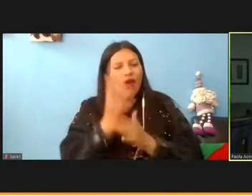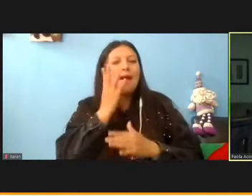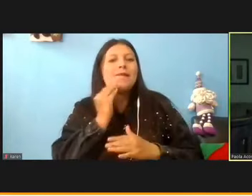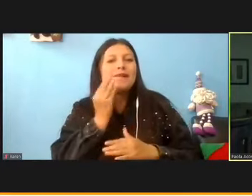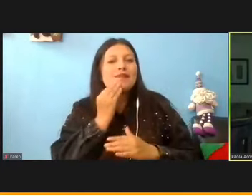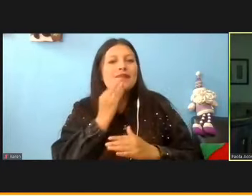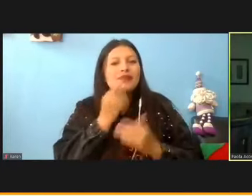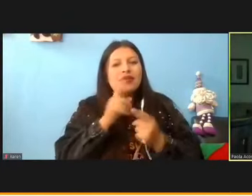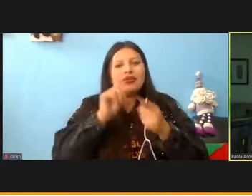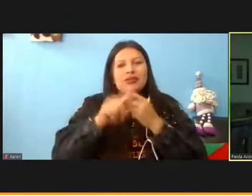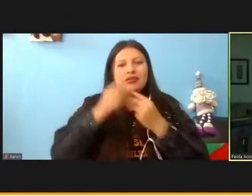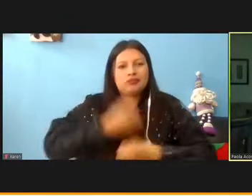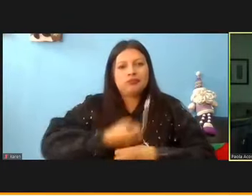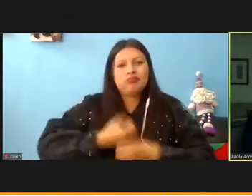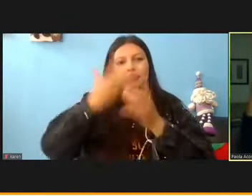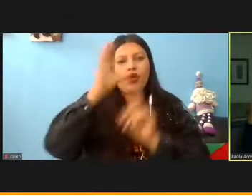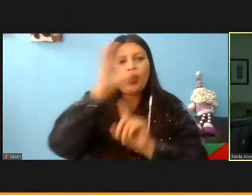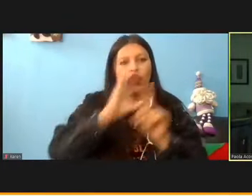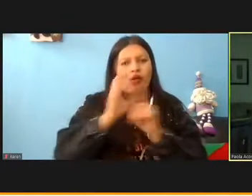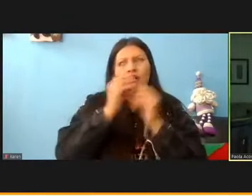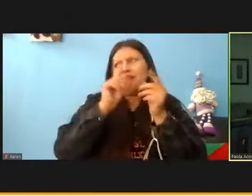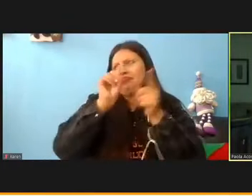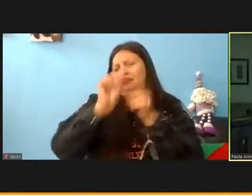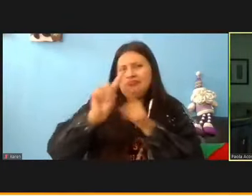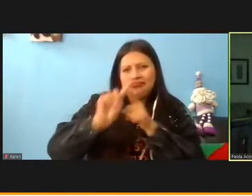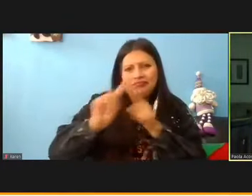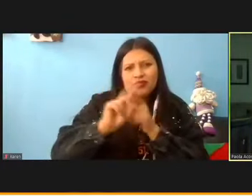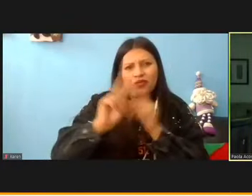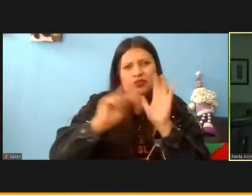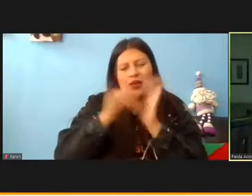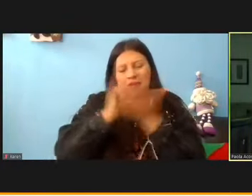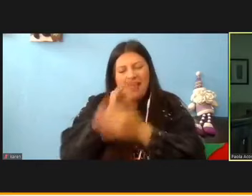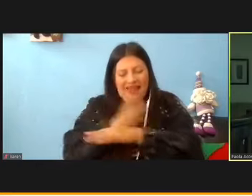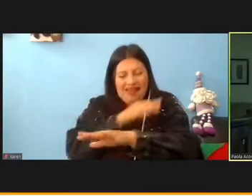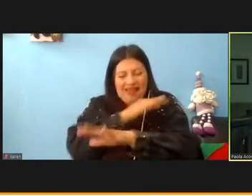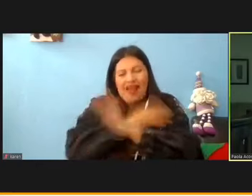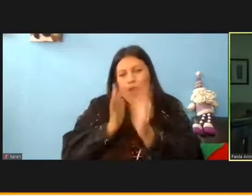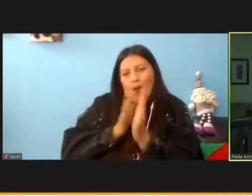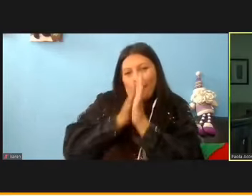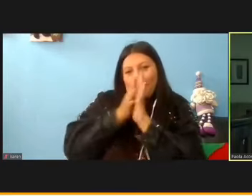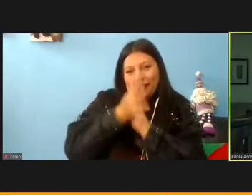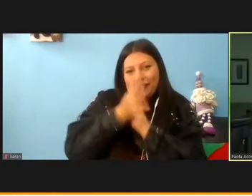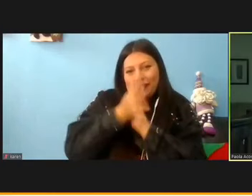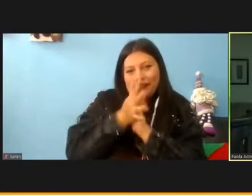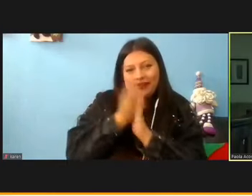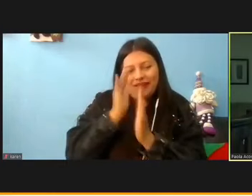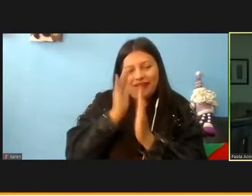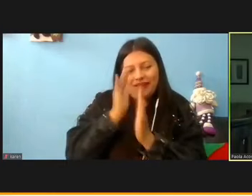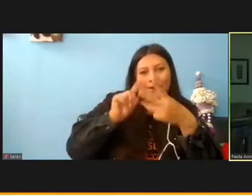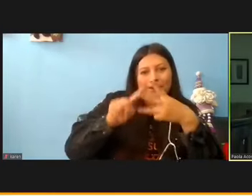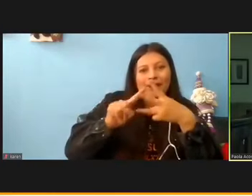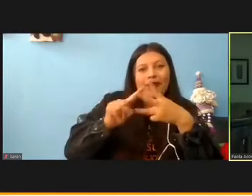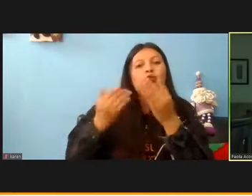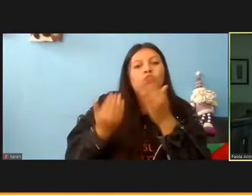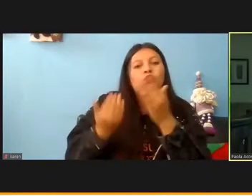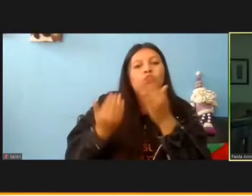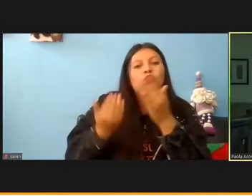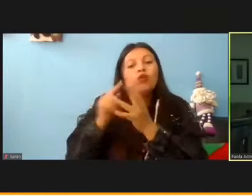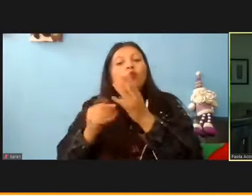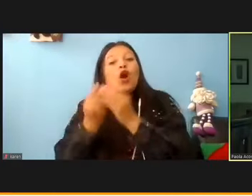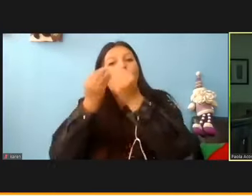y de expresiones culturales múltiples, como las que les estaba mencionando arriba, pues formas